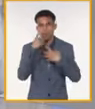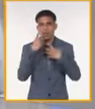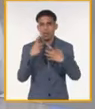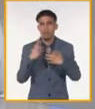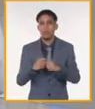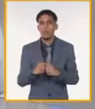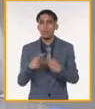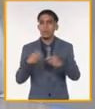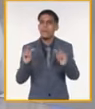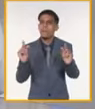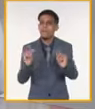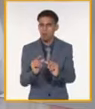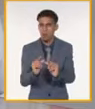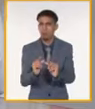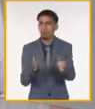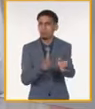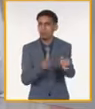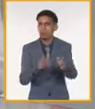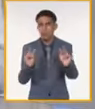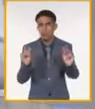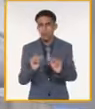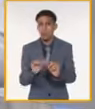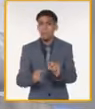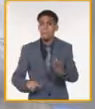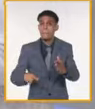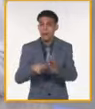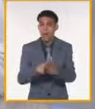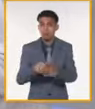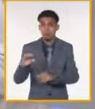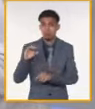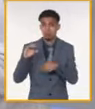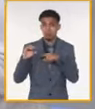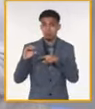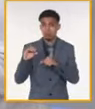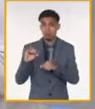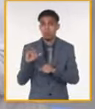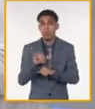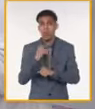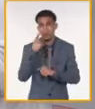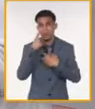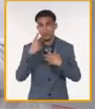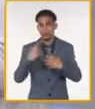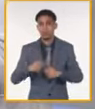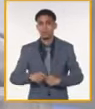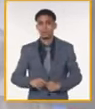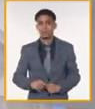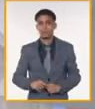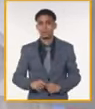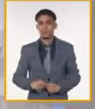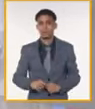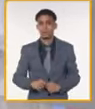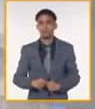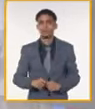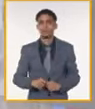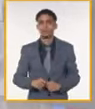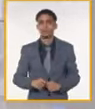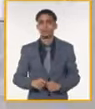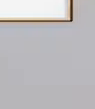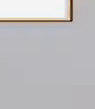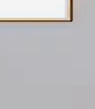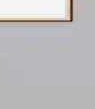disminuir el el pago de los salarios y los haveres que le debe a sus trabajadores efectuarlo a través de cuentas